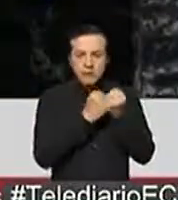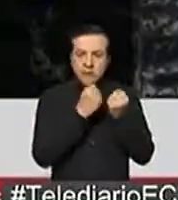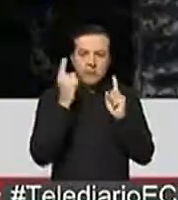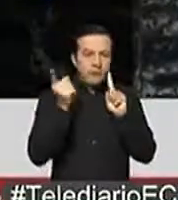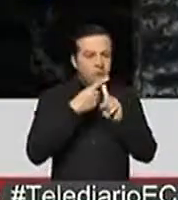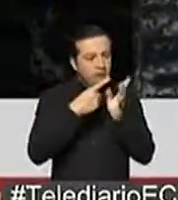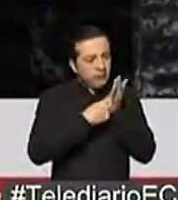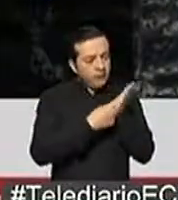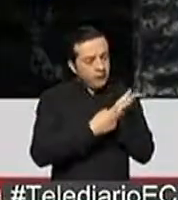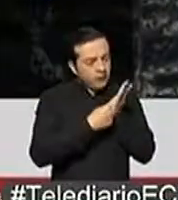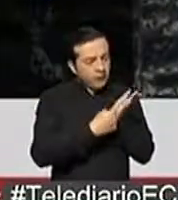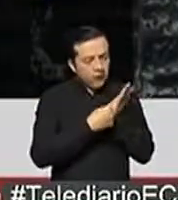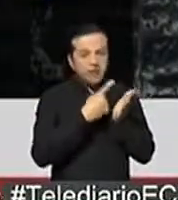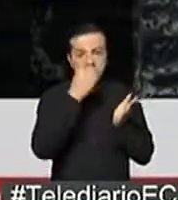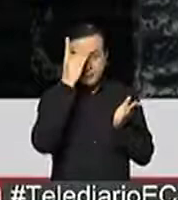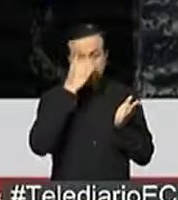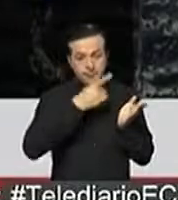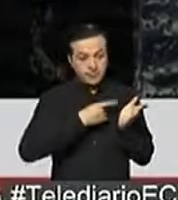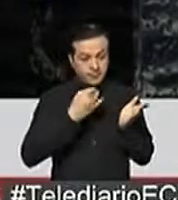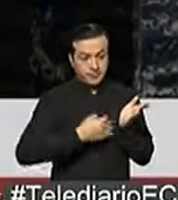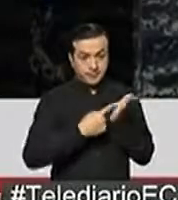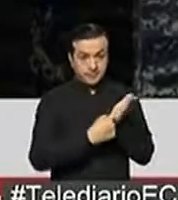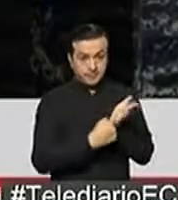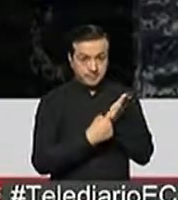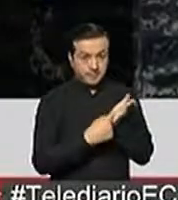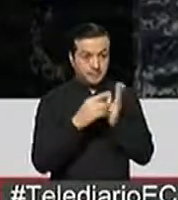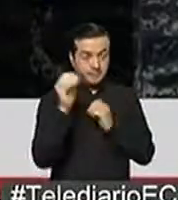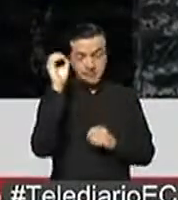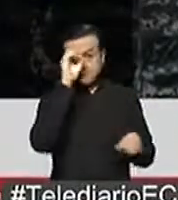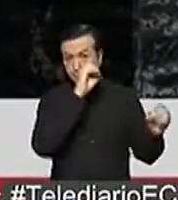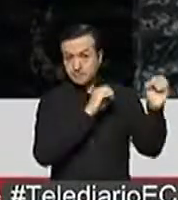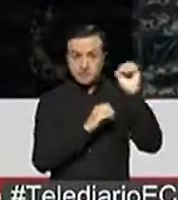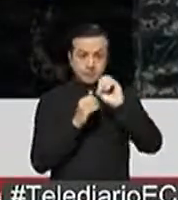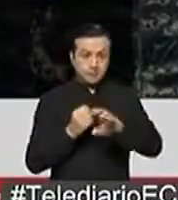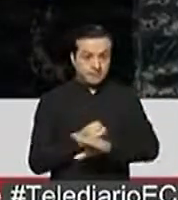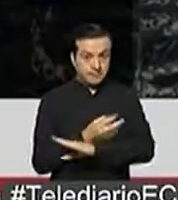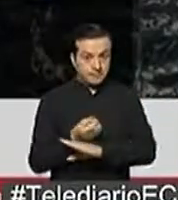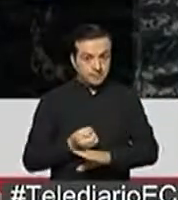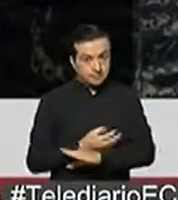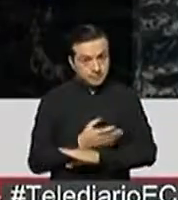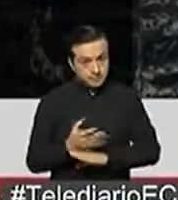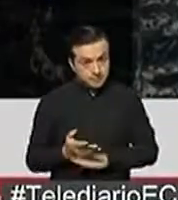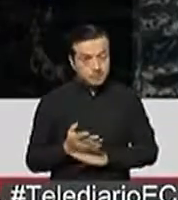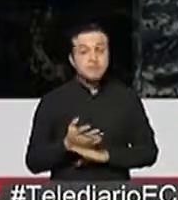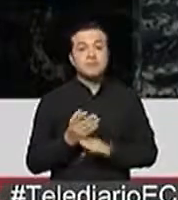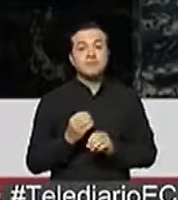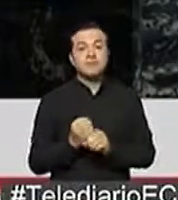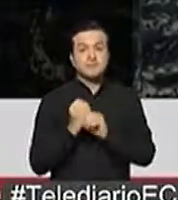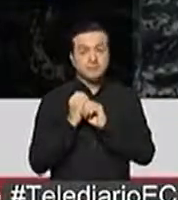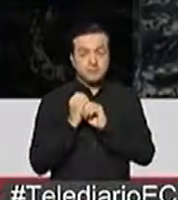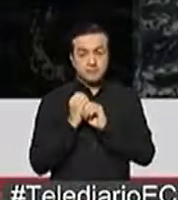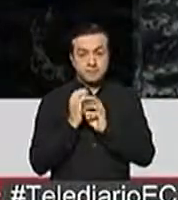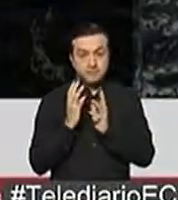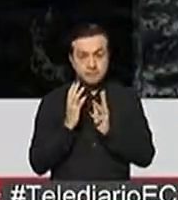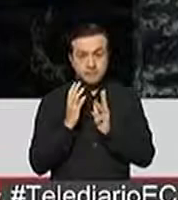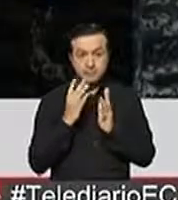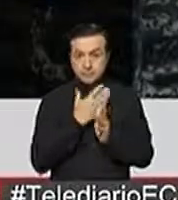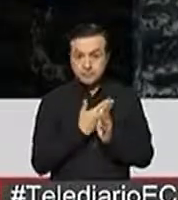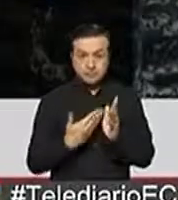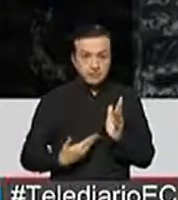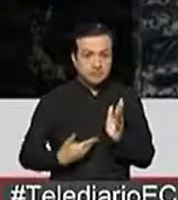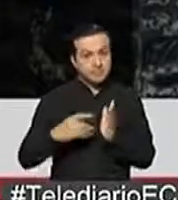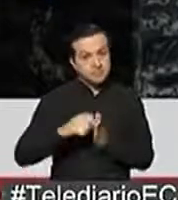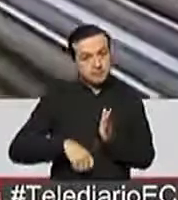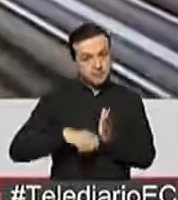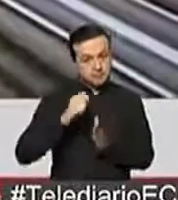debate poder resolver las observaciones y recomendaciones no vinculantes a, en este caso, el Ejecutivo para la